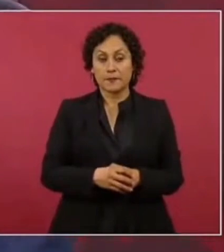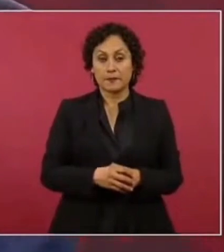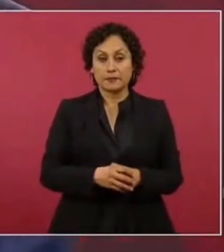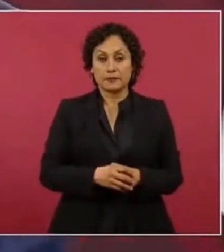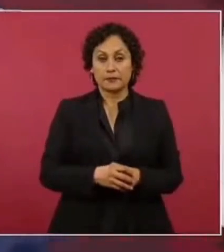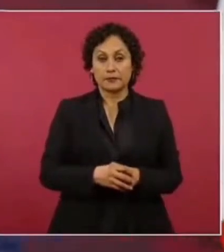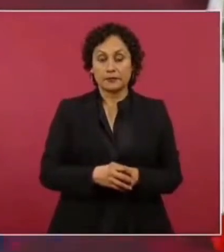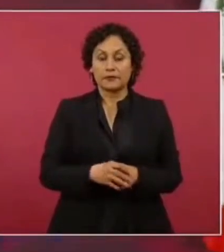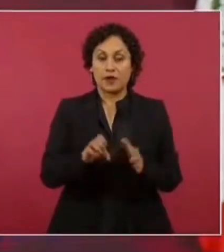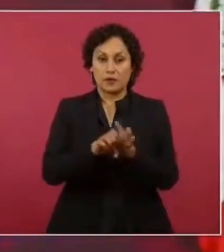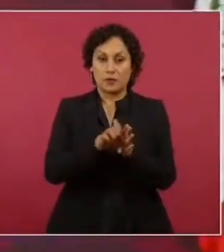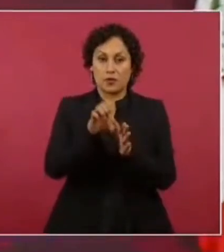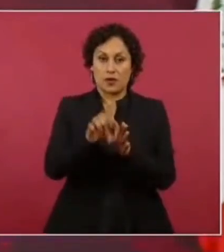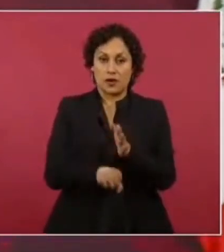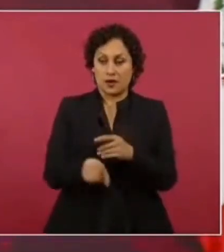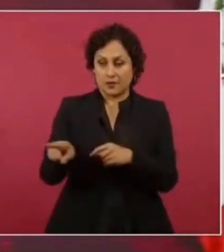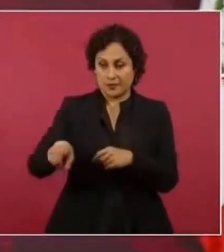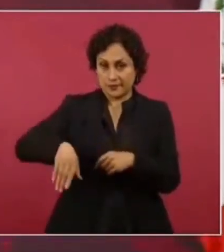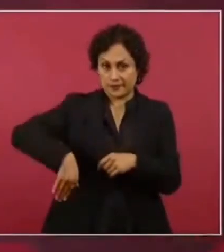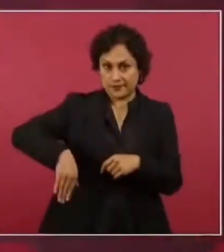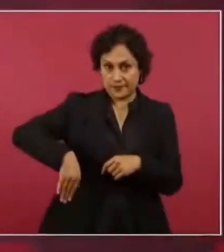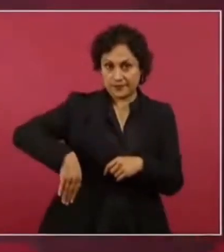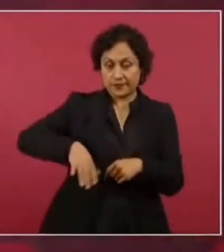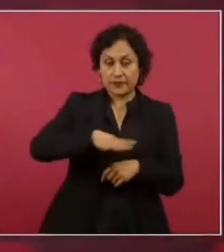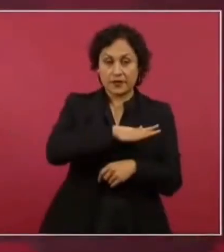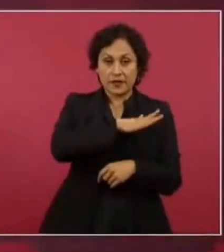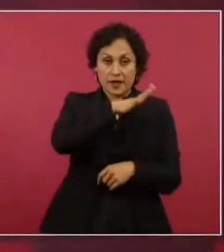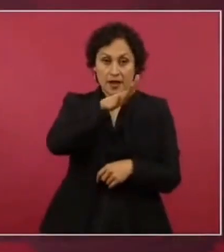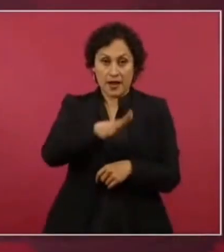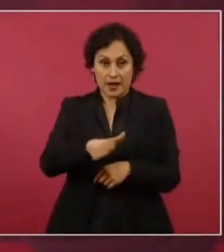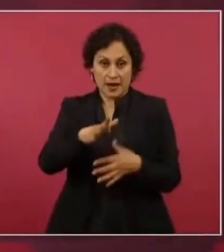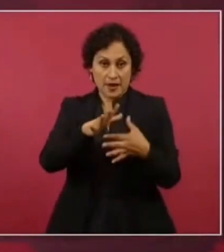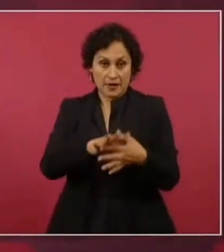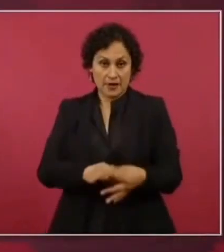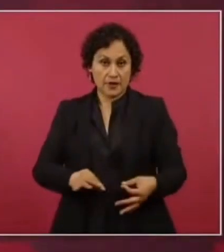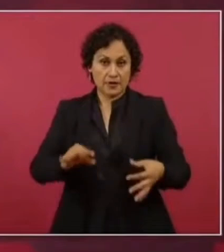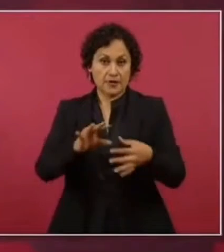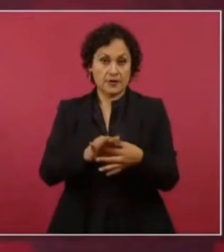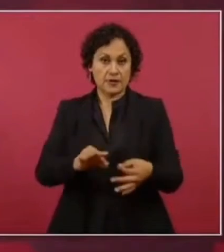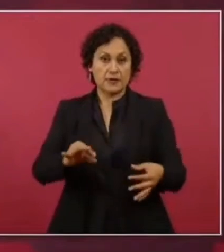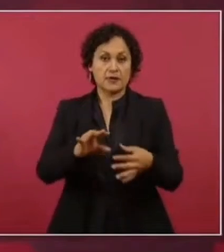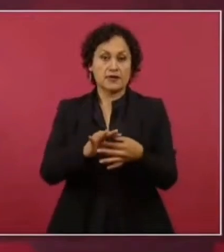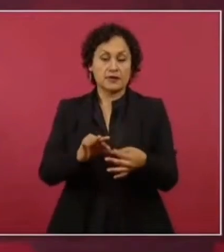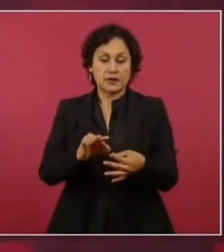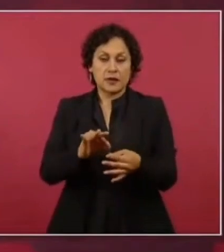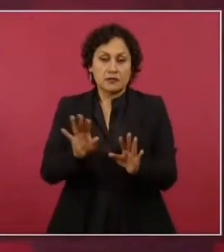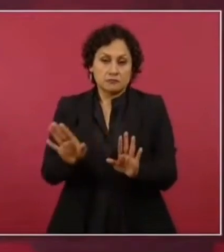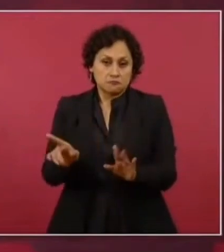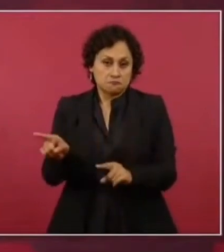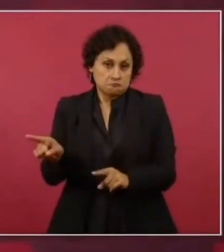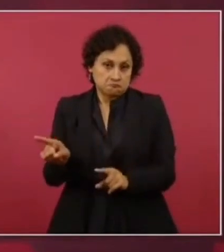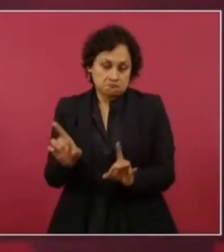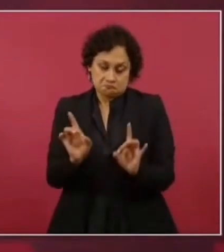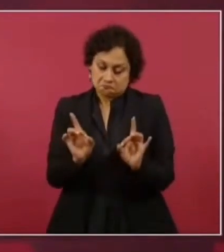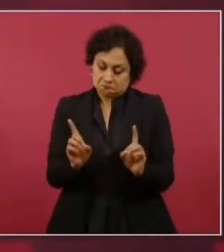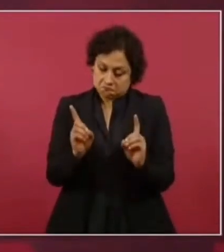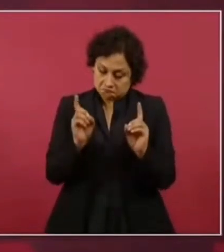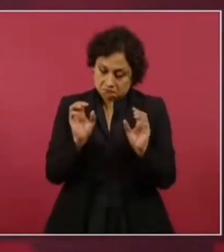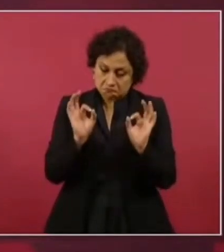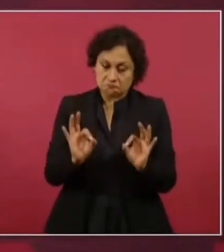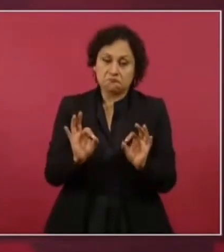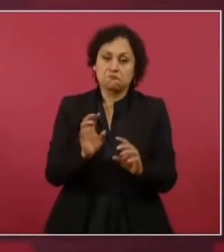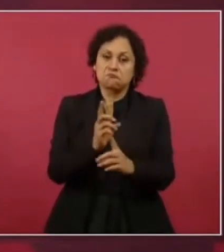el almirante cuando le estaban haciendo la entrevista a la señora de la DEA